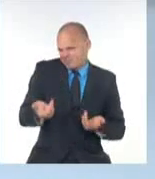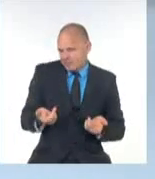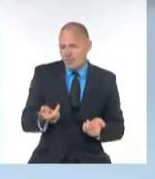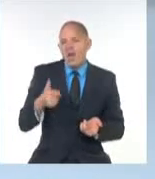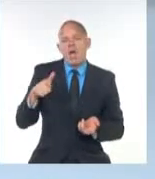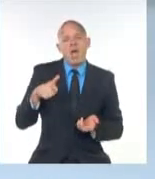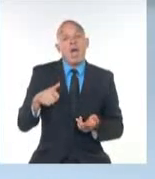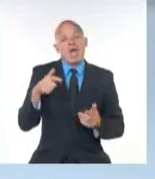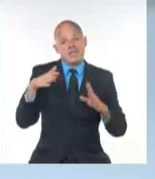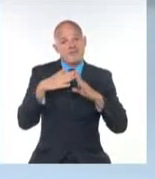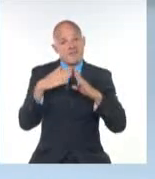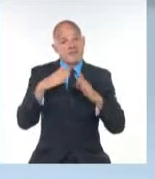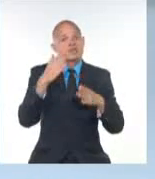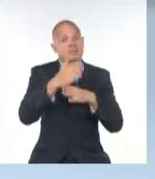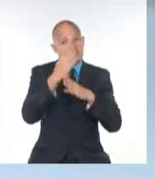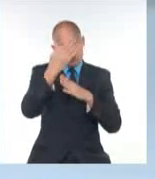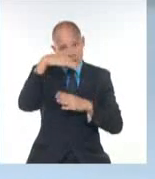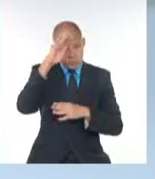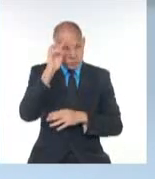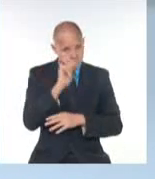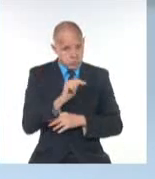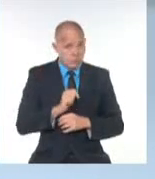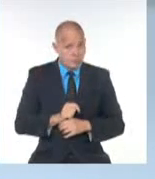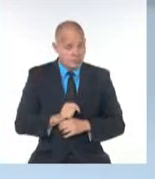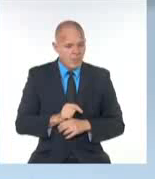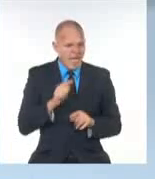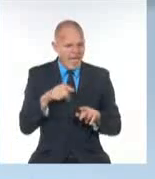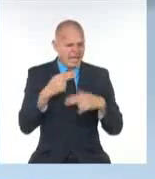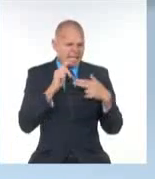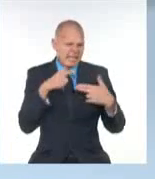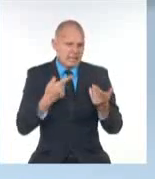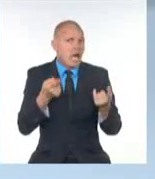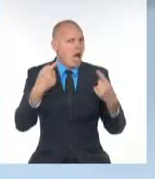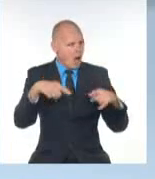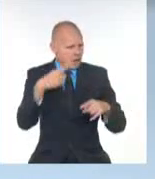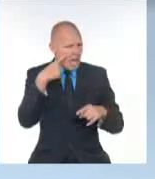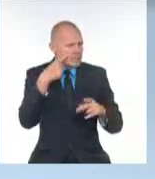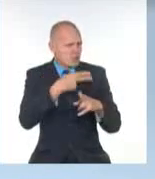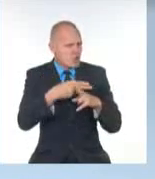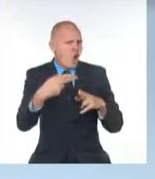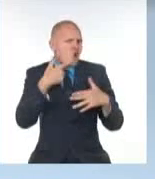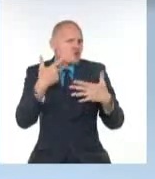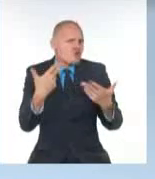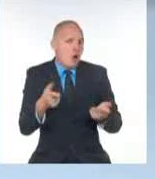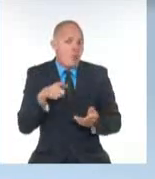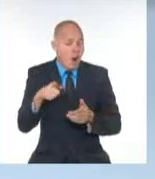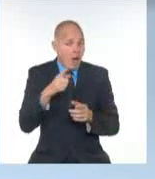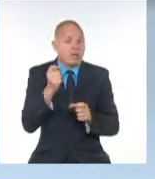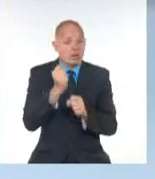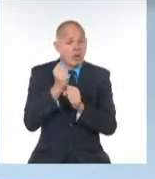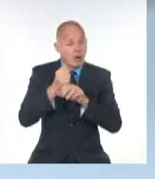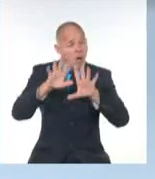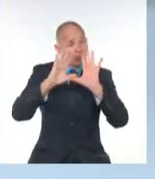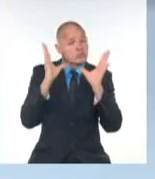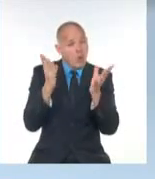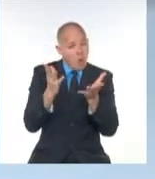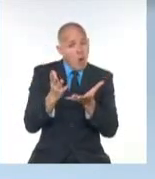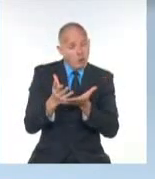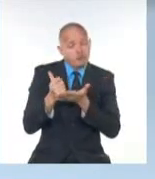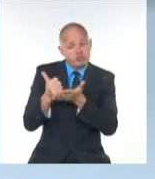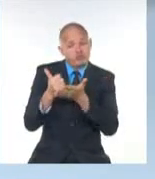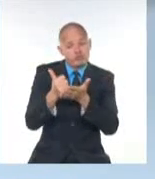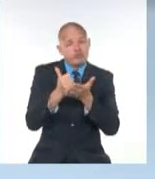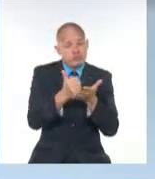Cuba apoya a varios creadores en la curaduría de sus exposiciones y ha tenido la oportunidad de participar en eventos